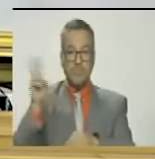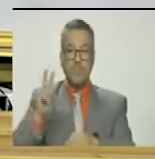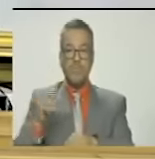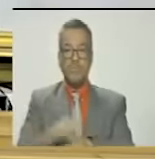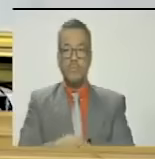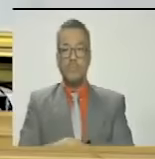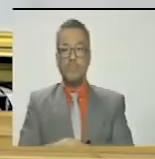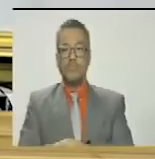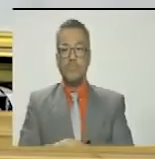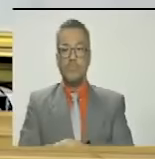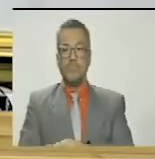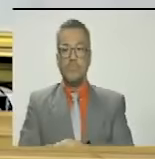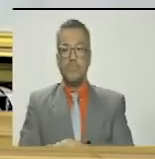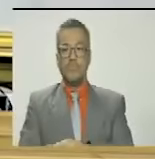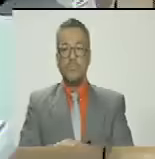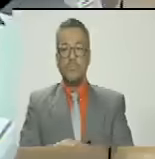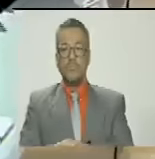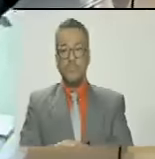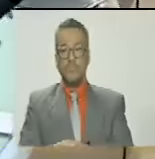Venezuela.